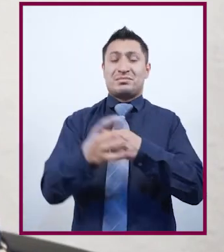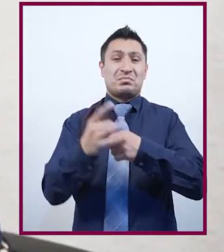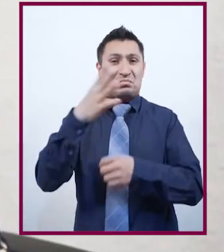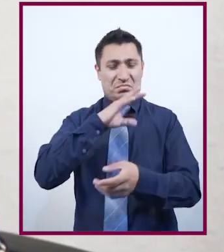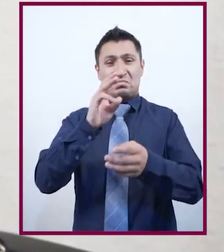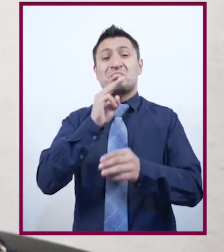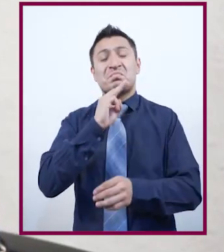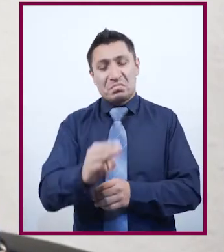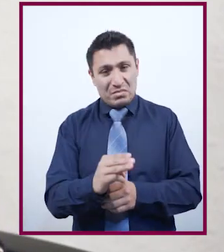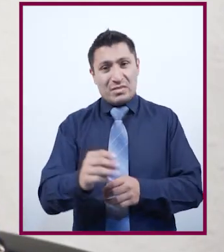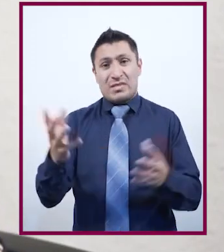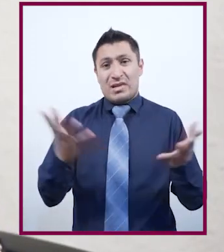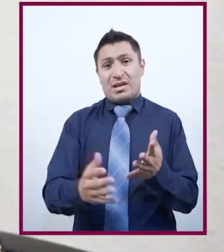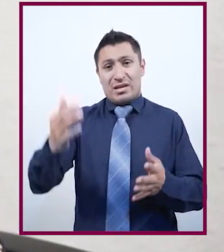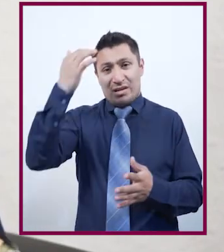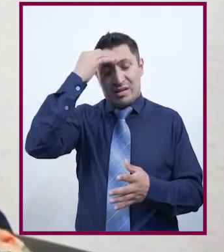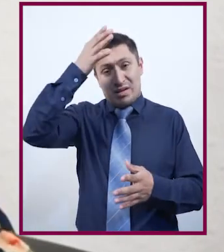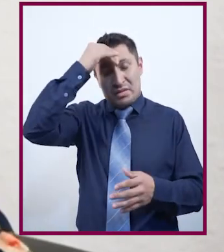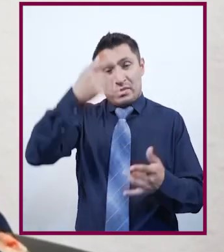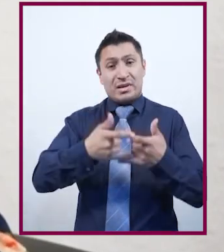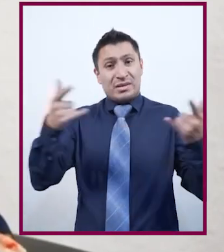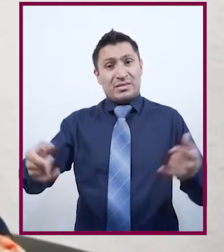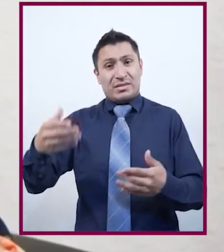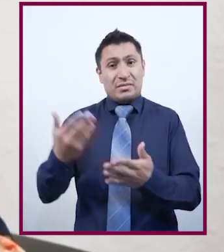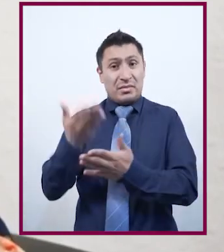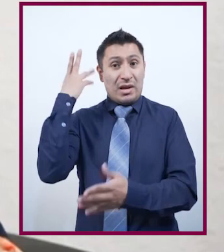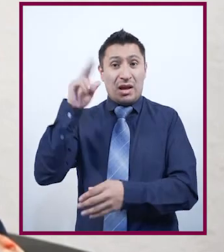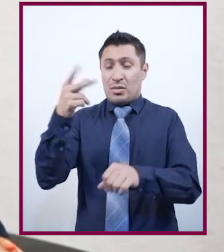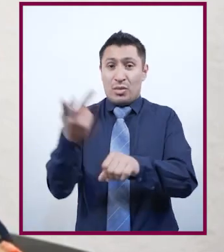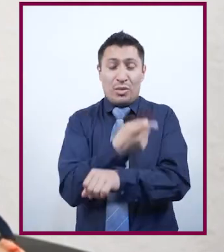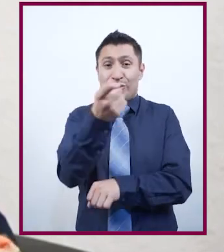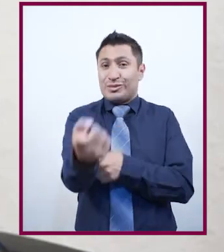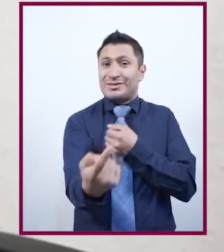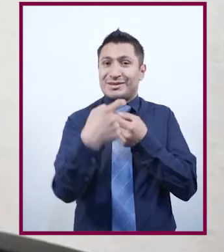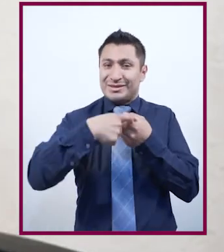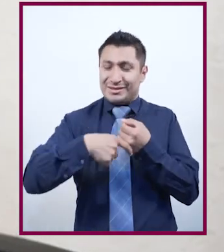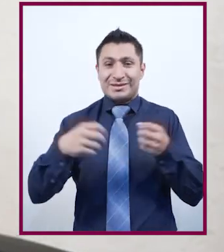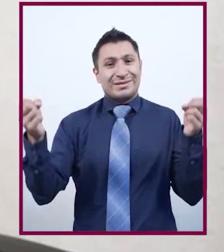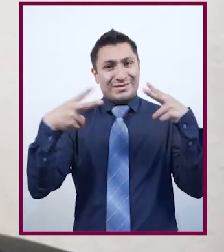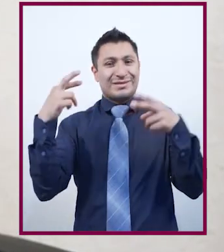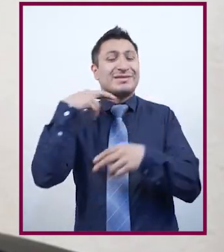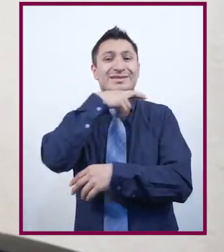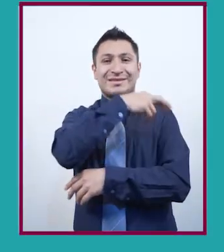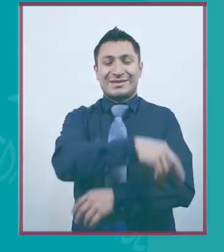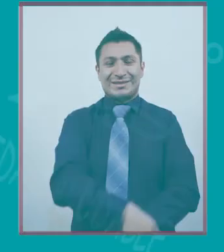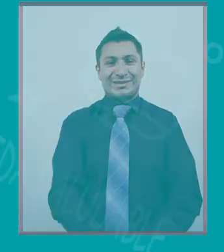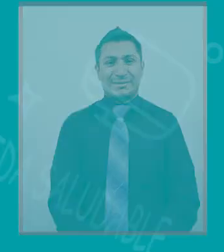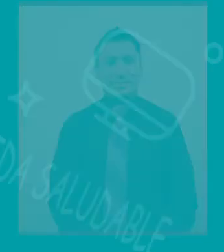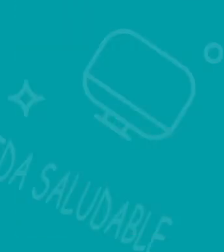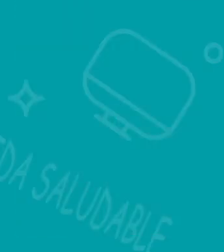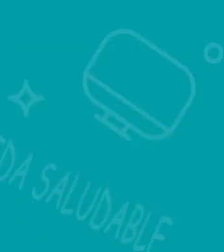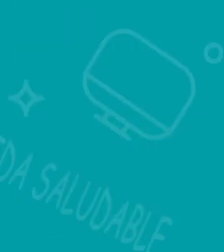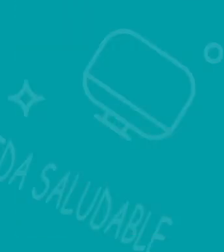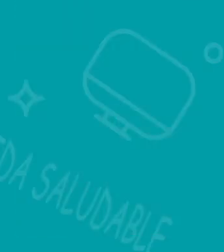escribirnos. Hagamos conciencia histórica. El pasado no ha pasado. Conéctate. Hasta la próxima.